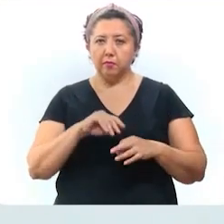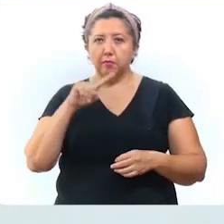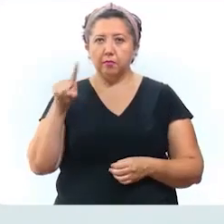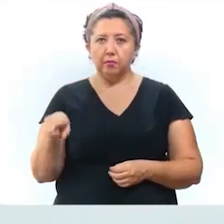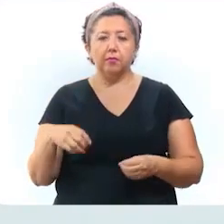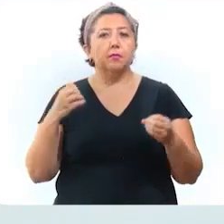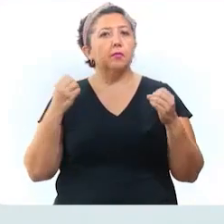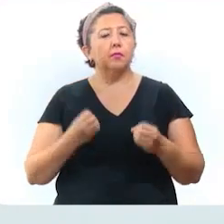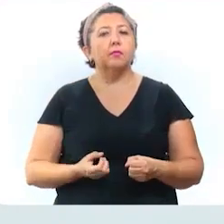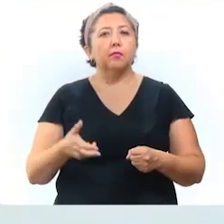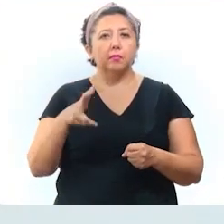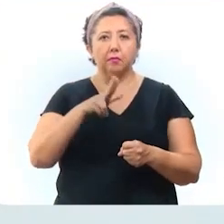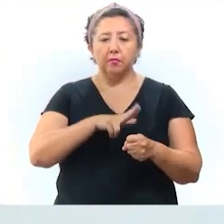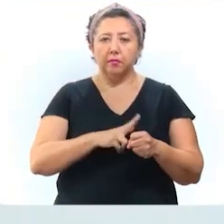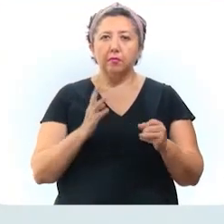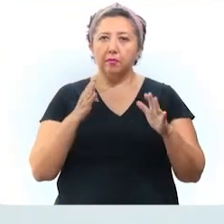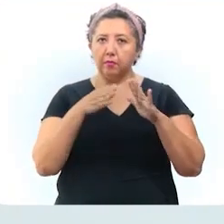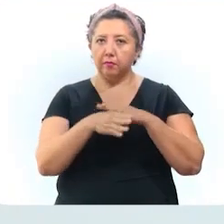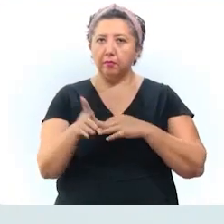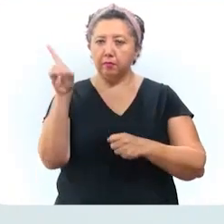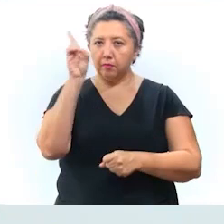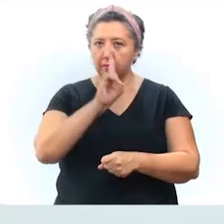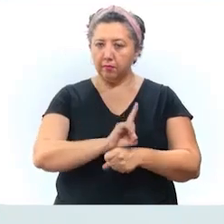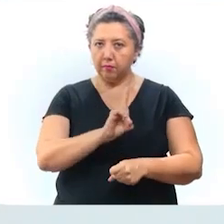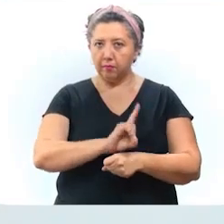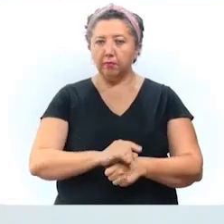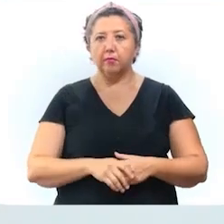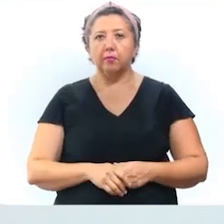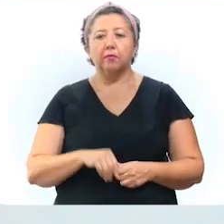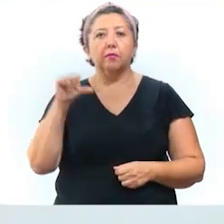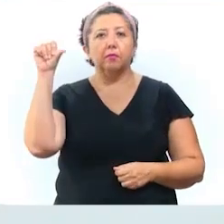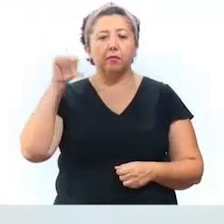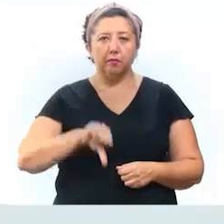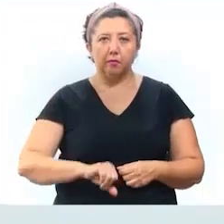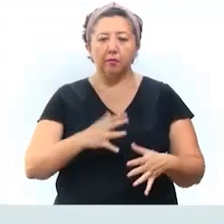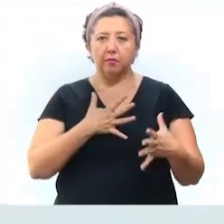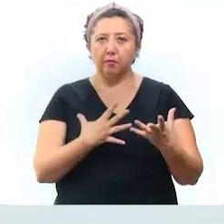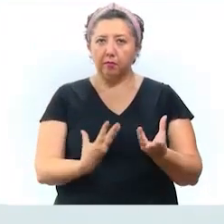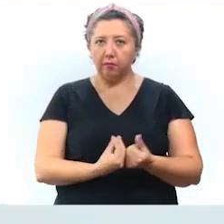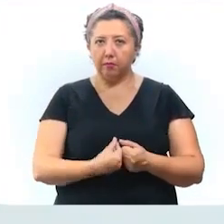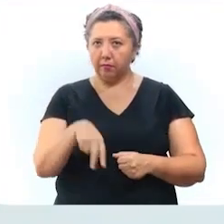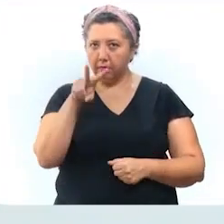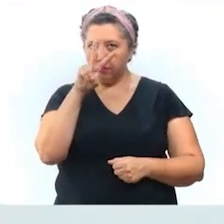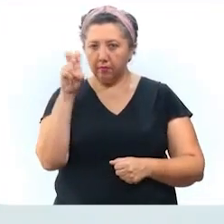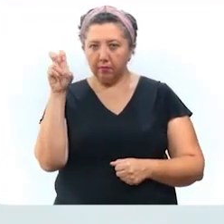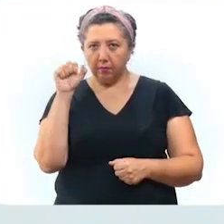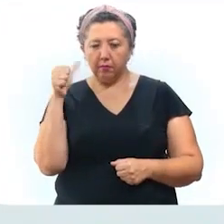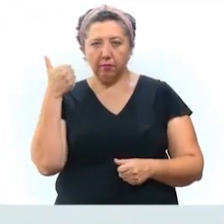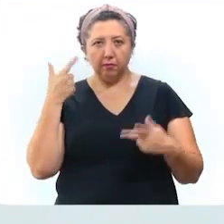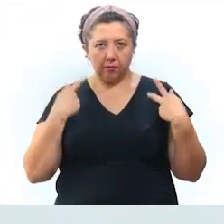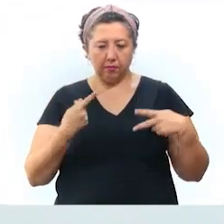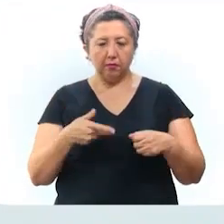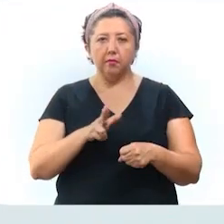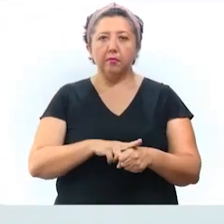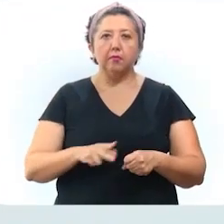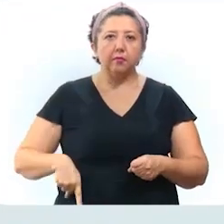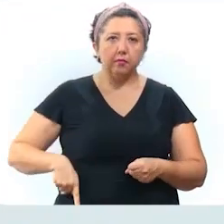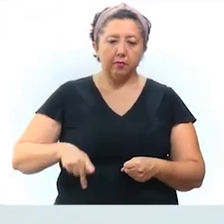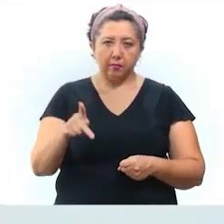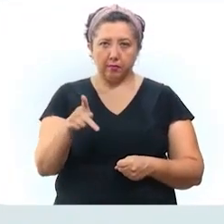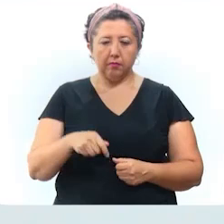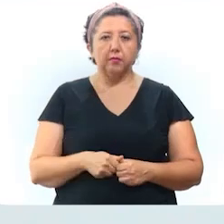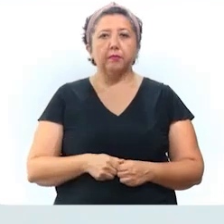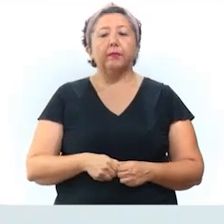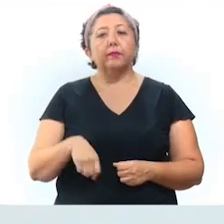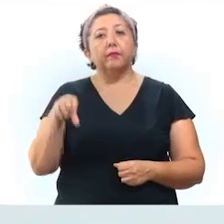datos más importantes son la ocupación hospitalaria y los ingresos diarios. El día de hoy tenemos 211 pacientes en hospitales